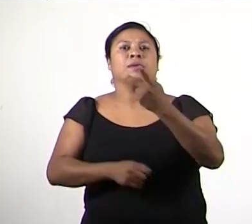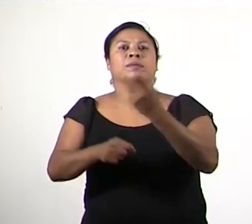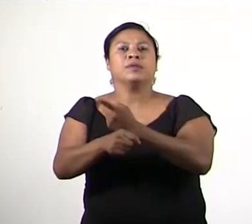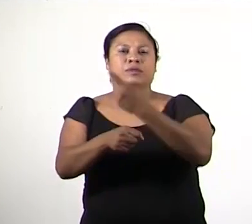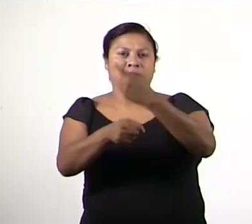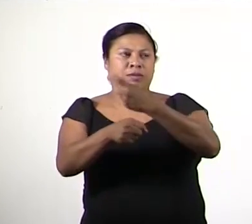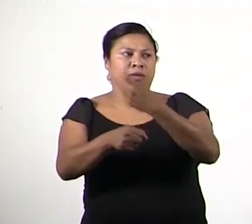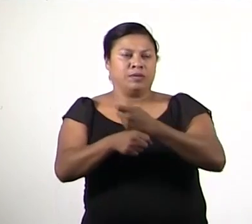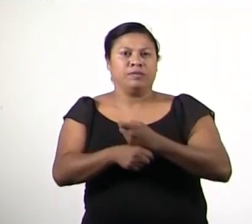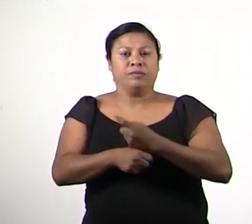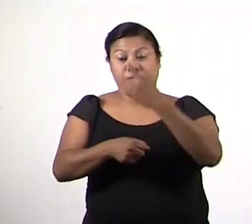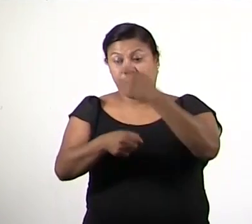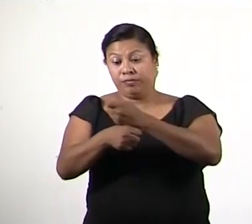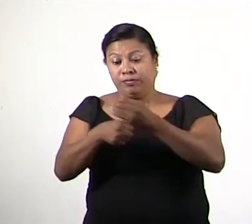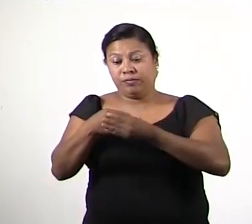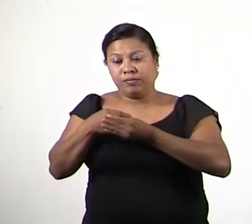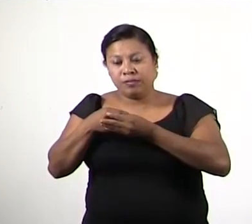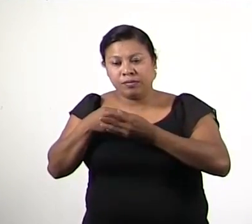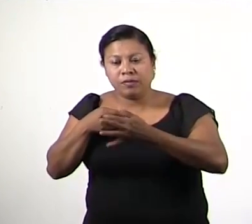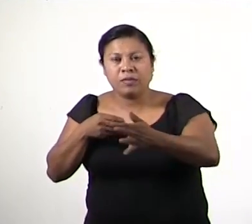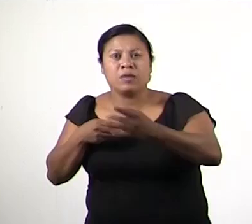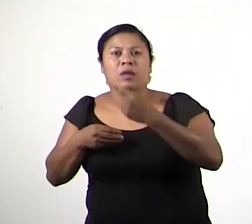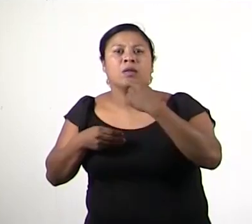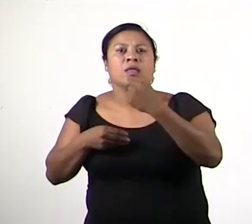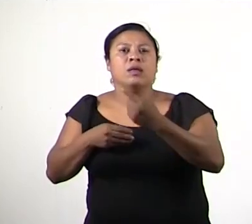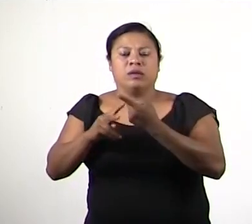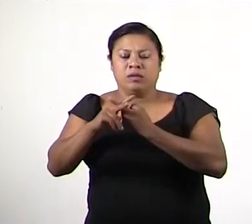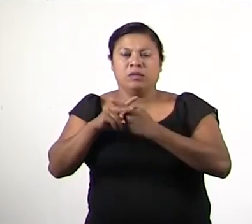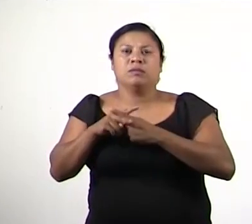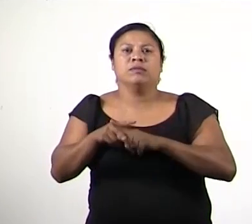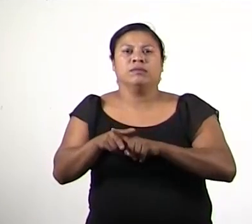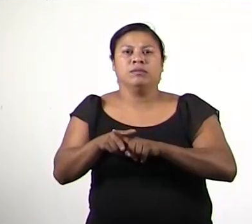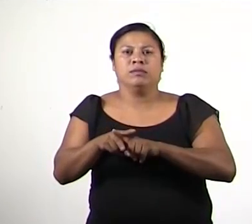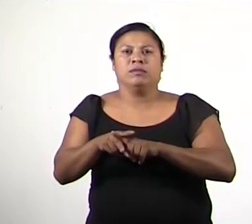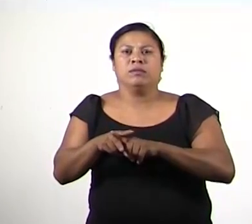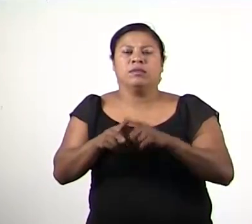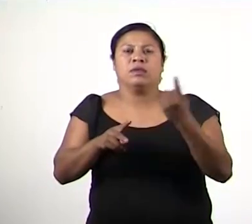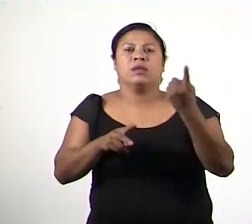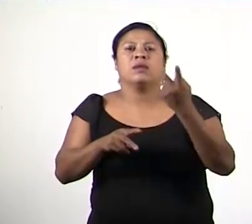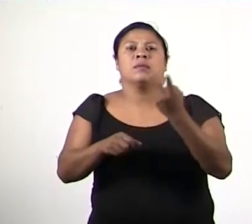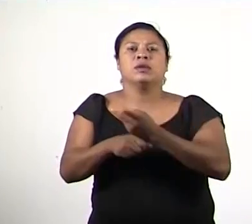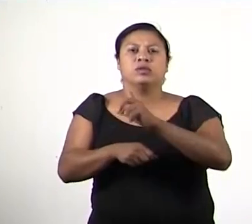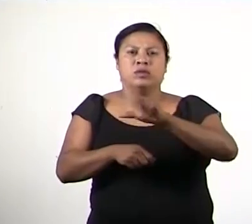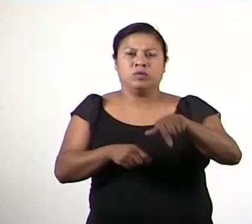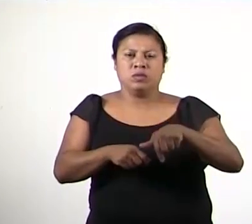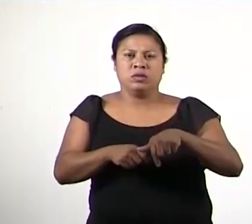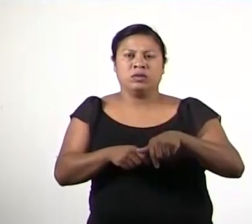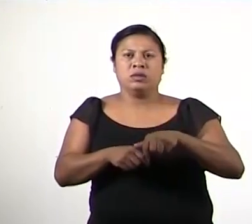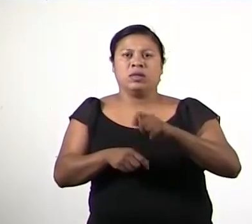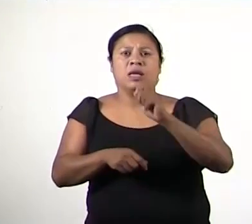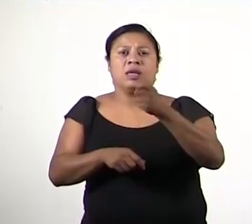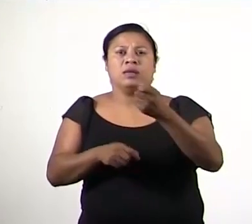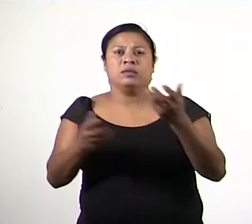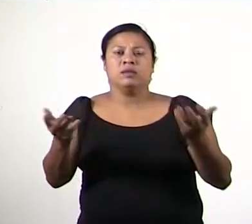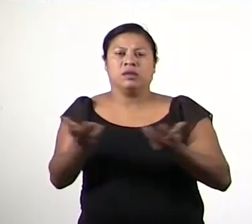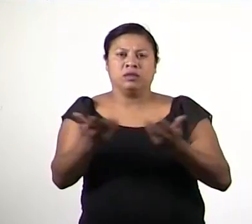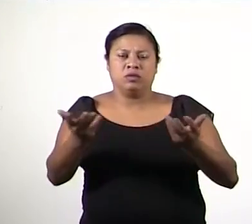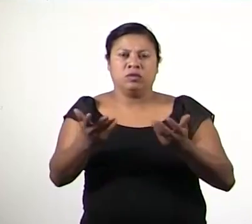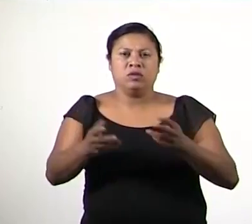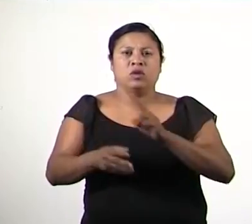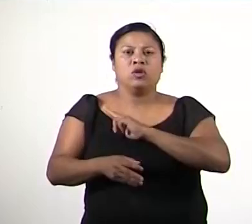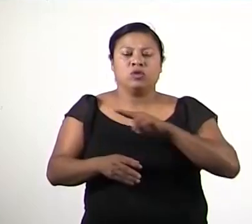primero? El acontecimiento que cronológicamente pasó al inicio. ¿Qué pasó después? Son los hechos que de